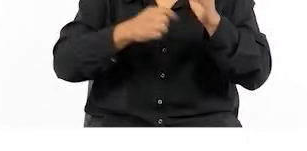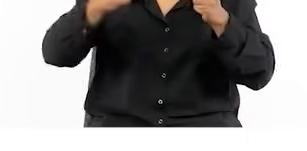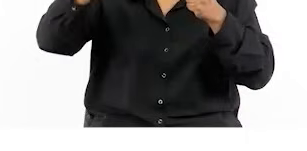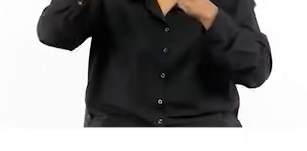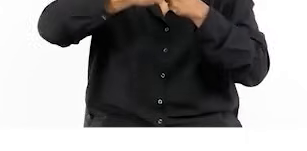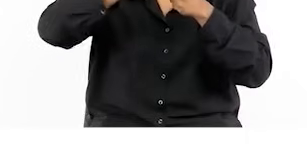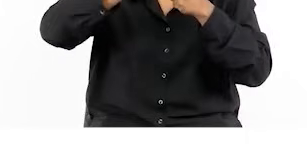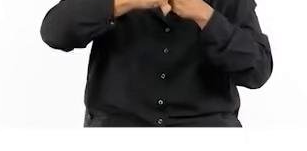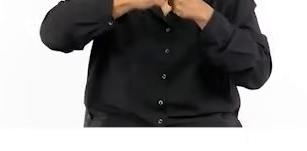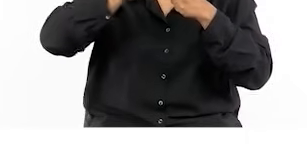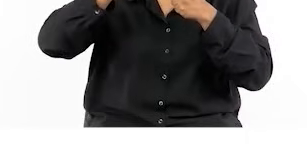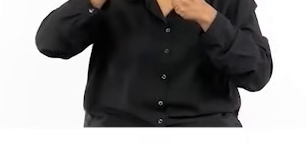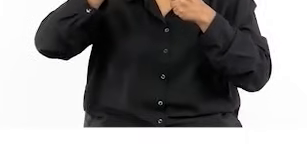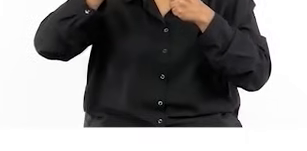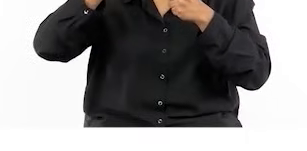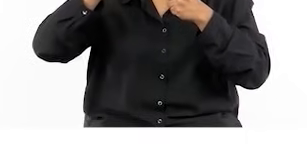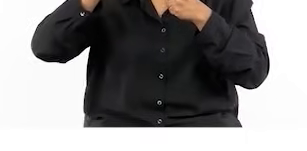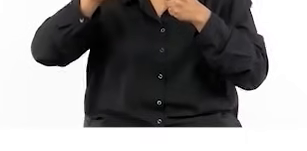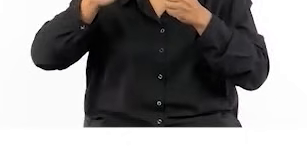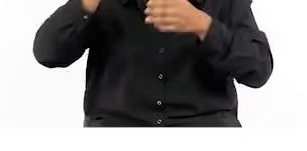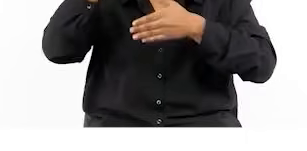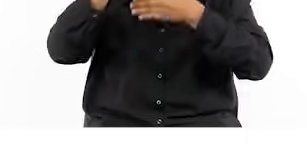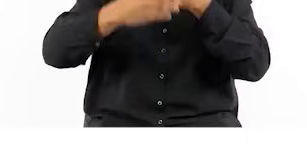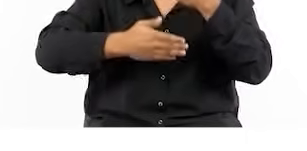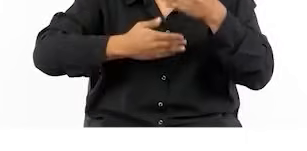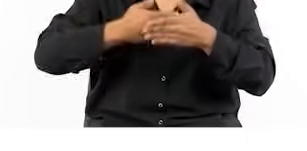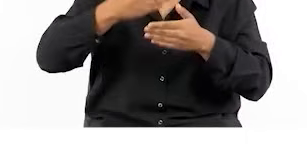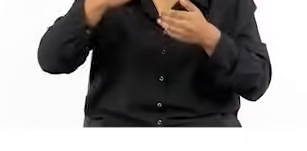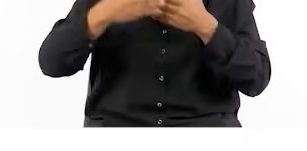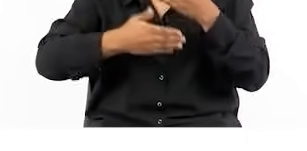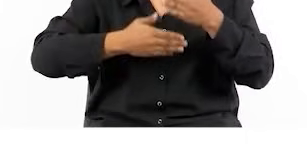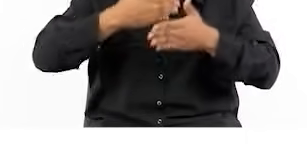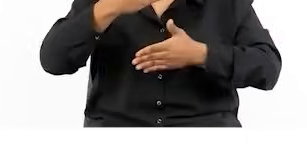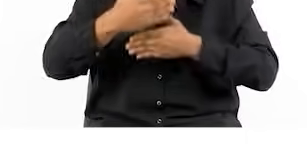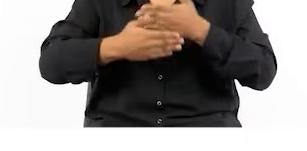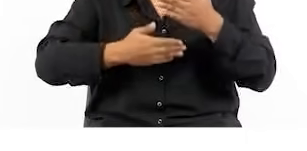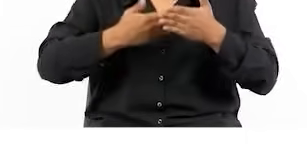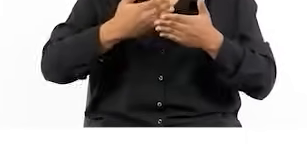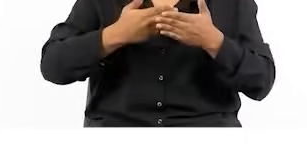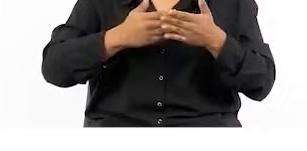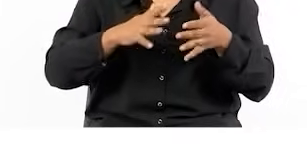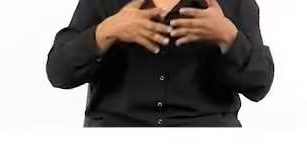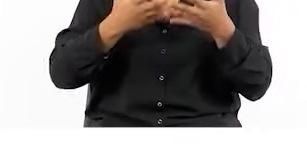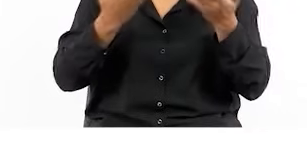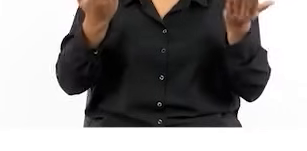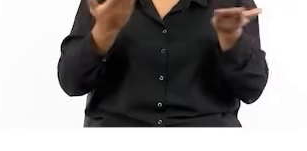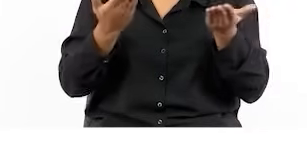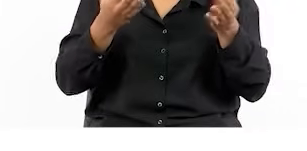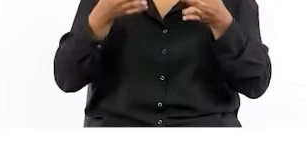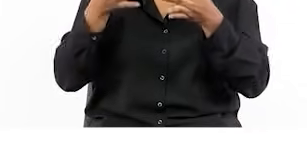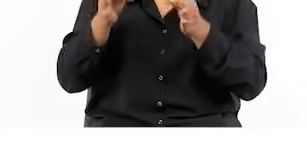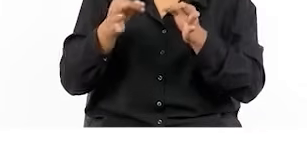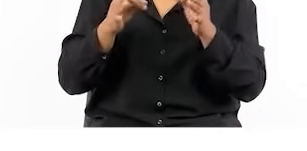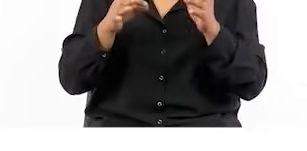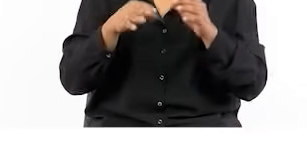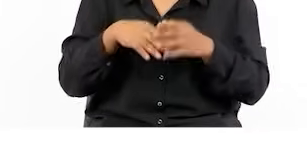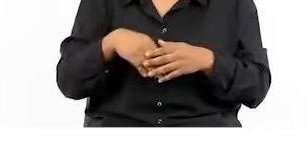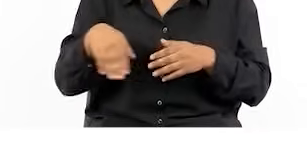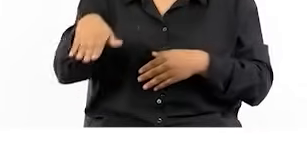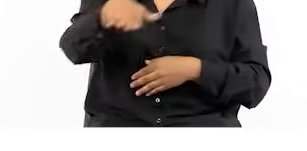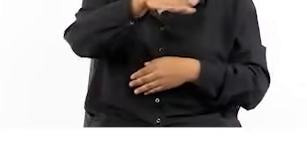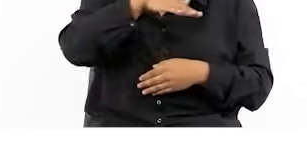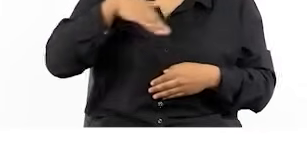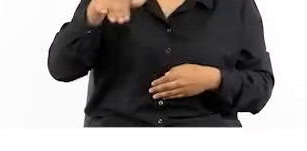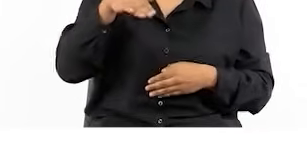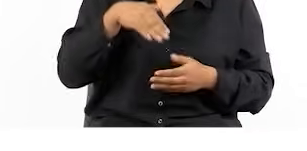no lo vamos a analizar todos, es la roca madre, en donde los procesos de meteorización y otros no